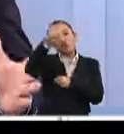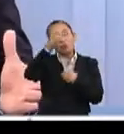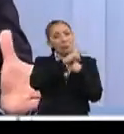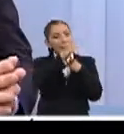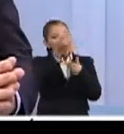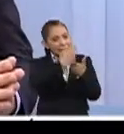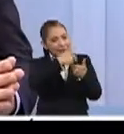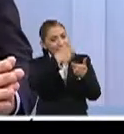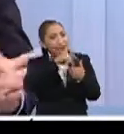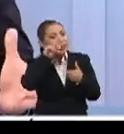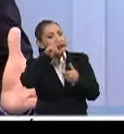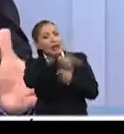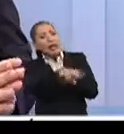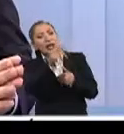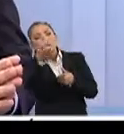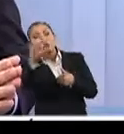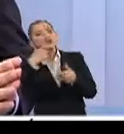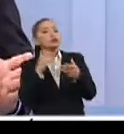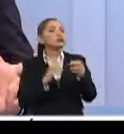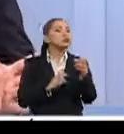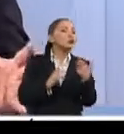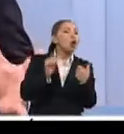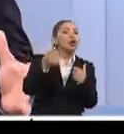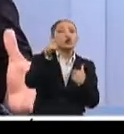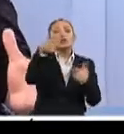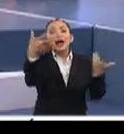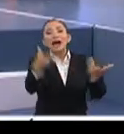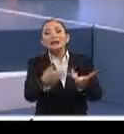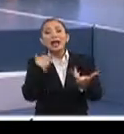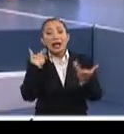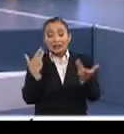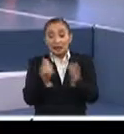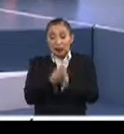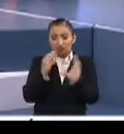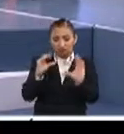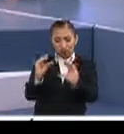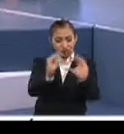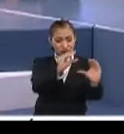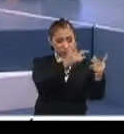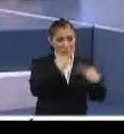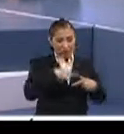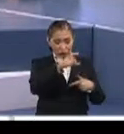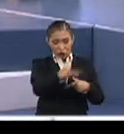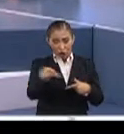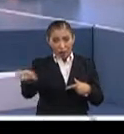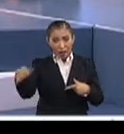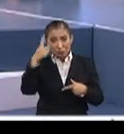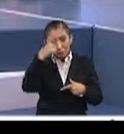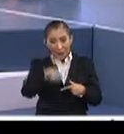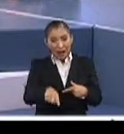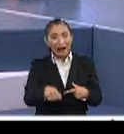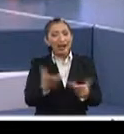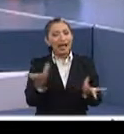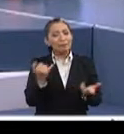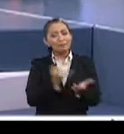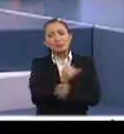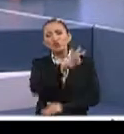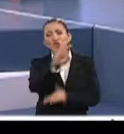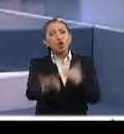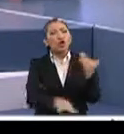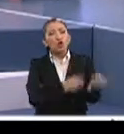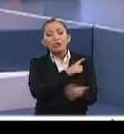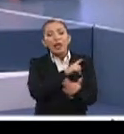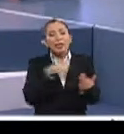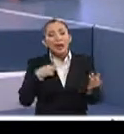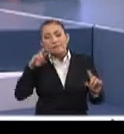países, identificar a estos actores, generar capacitación, formación de personal. También se definió que todo esto debe